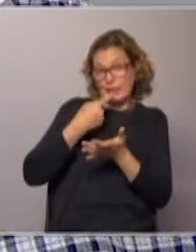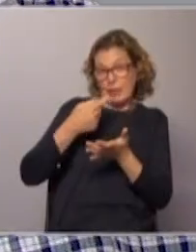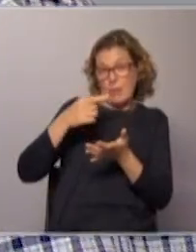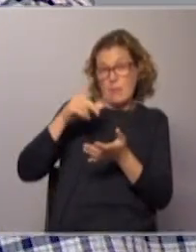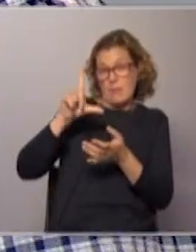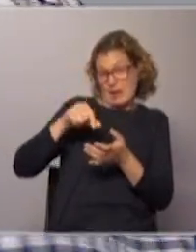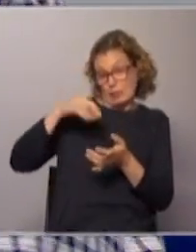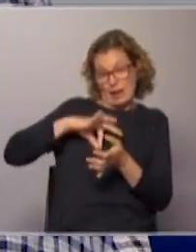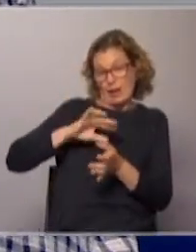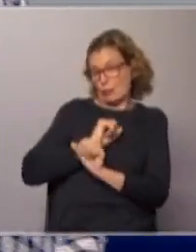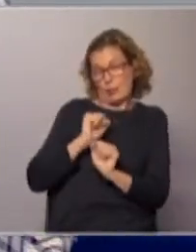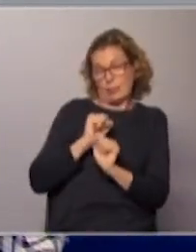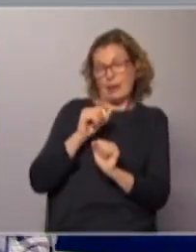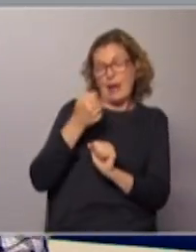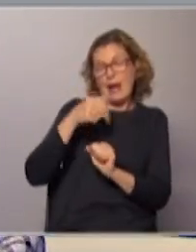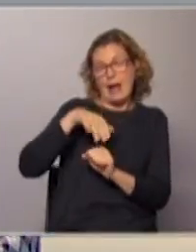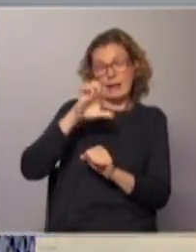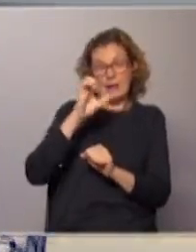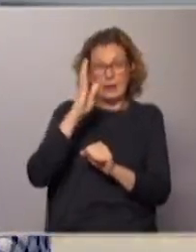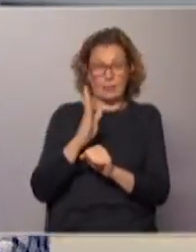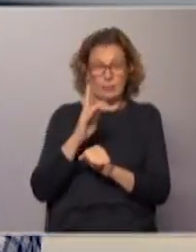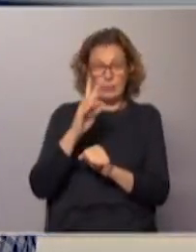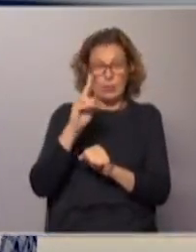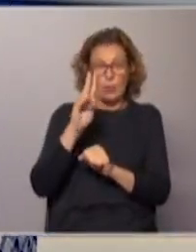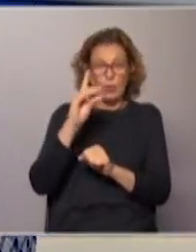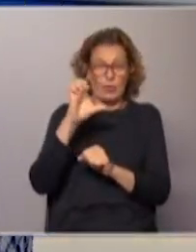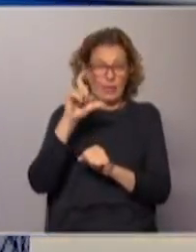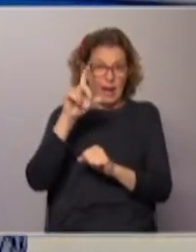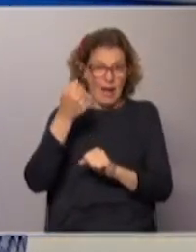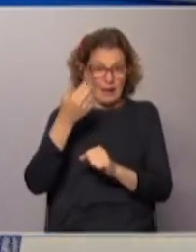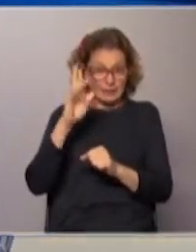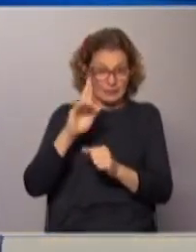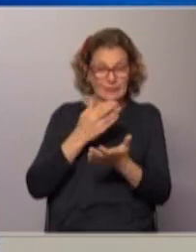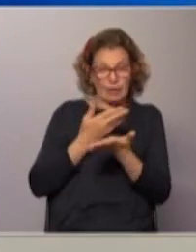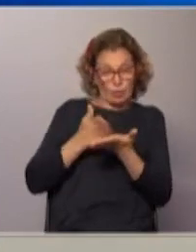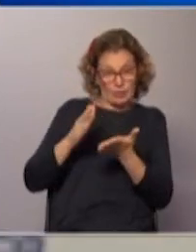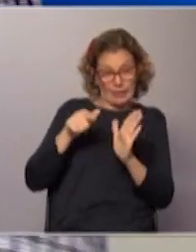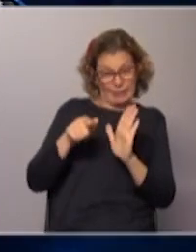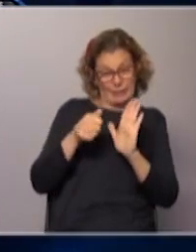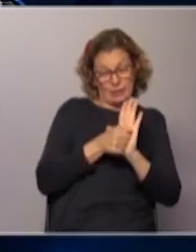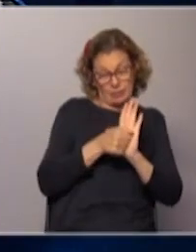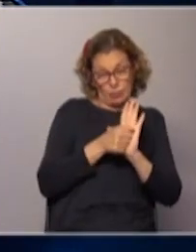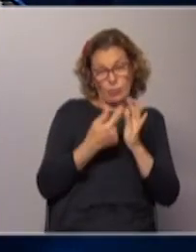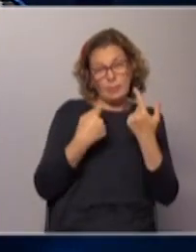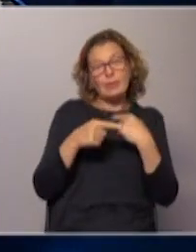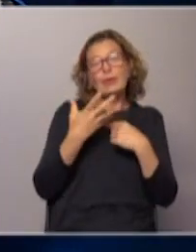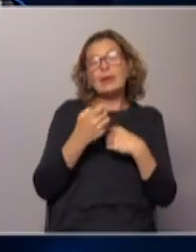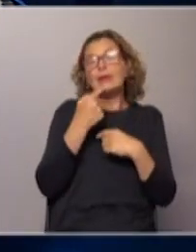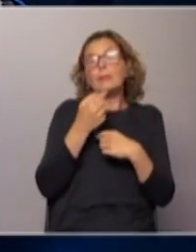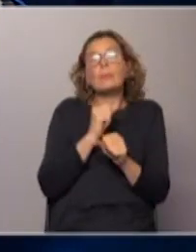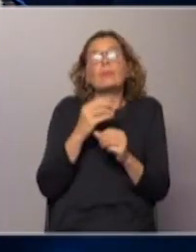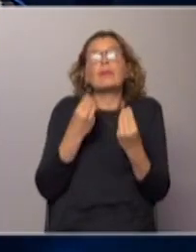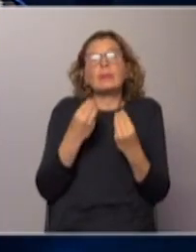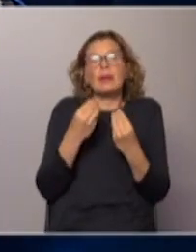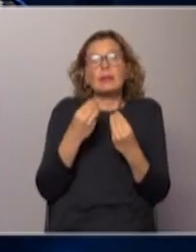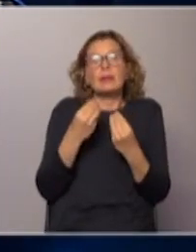salarios digamos y la ned y la udelar están excluidas de ese artículo entonces qué es lo que va a pasar